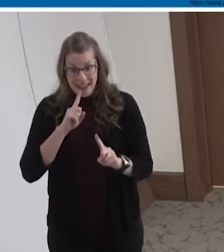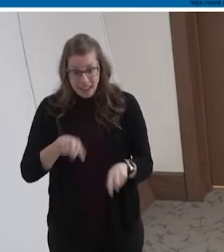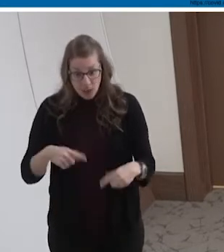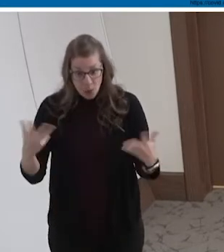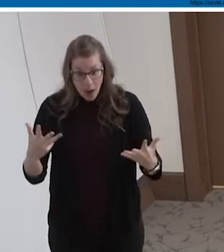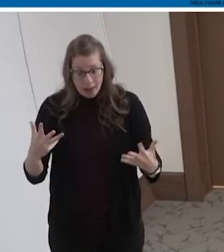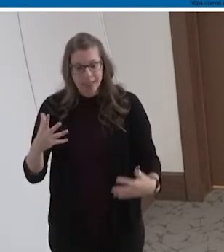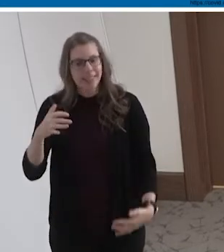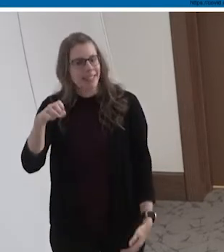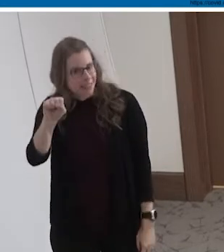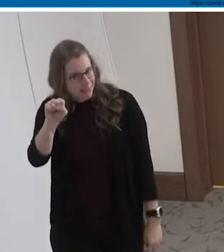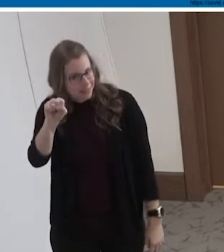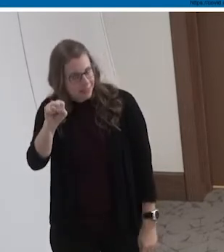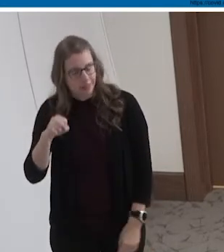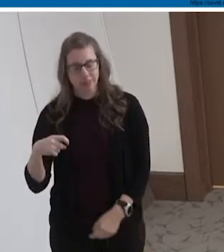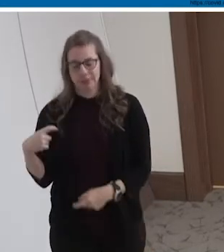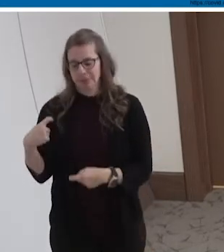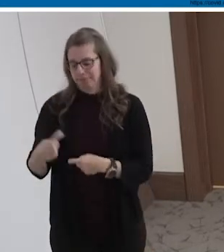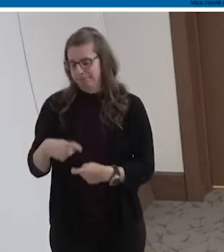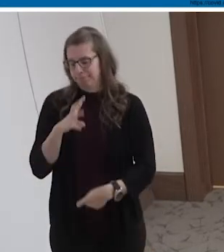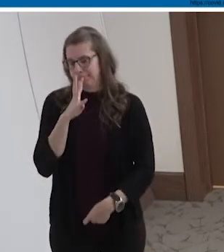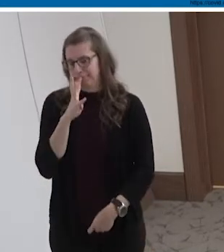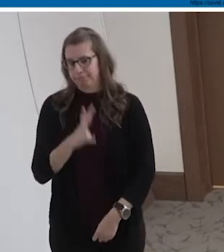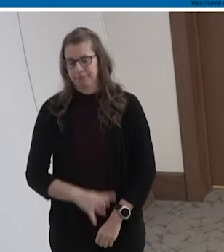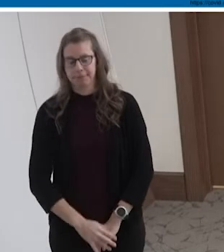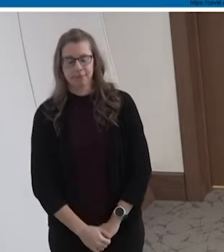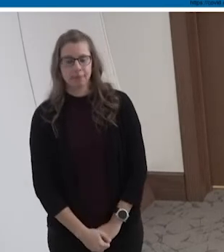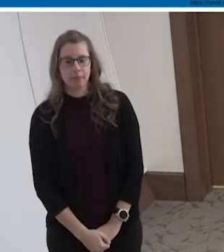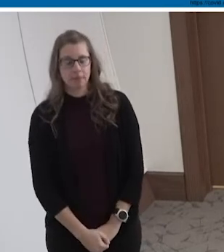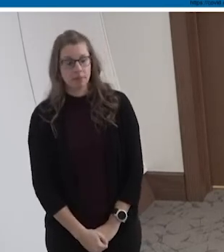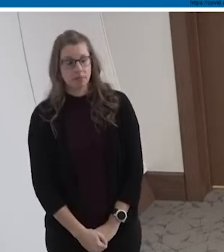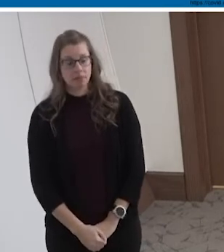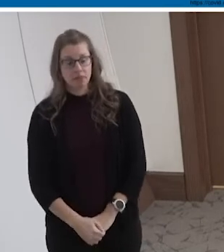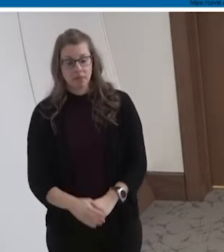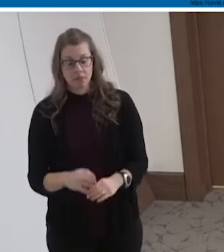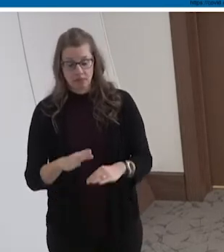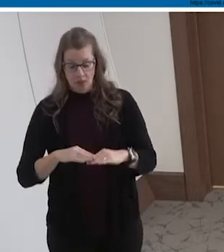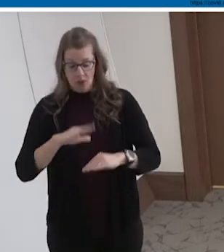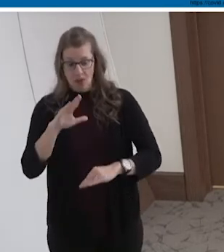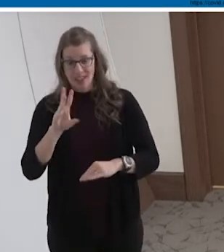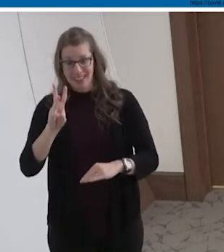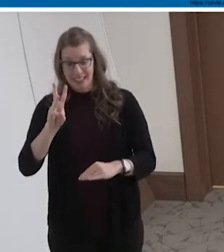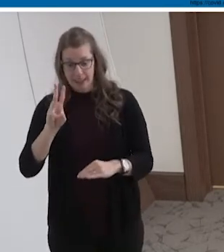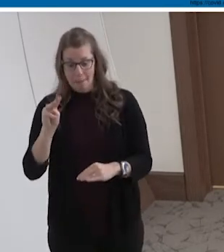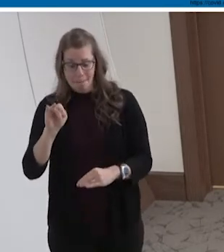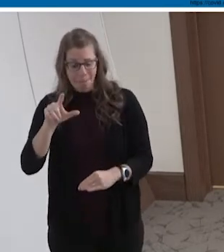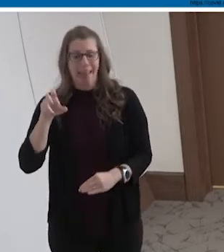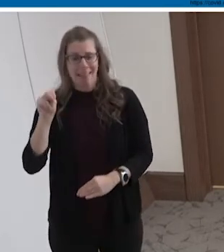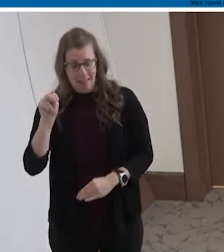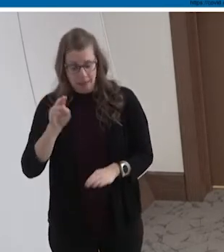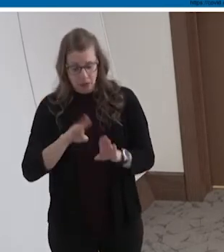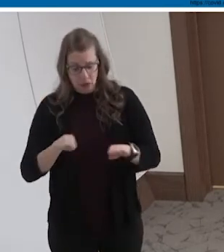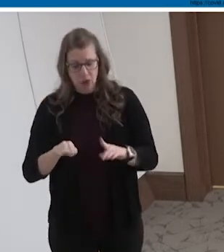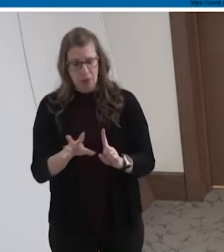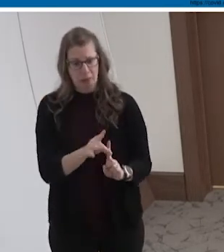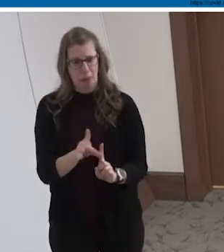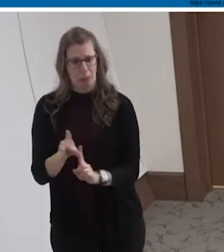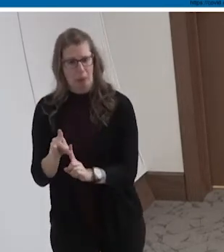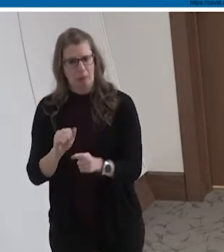is yes. Y la respuesta es sí. Over 6 million children have had